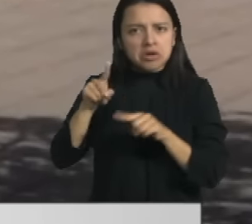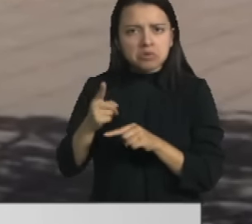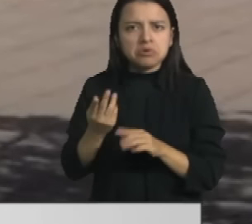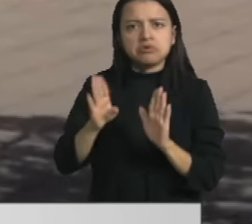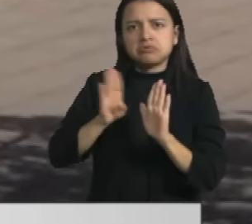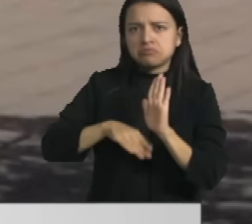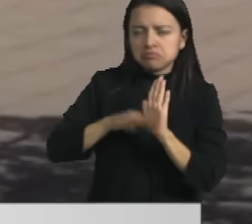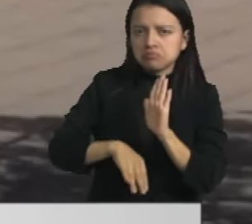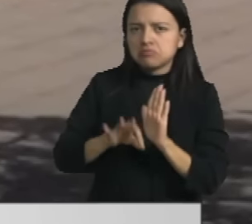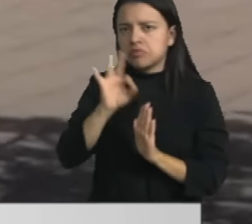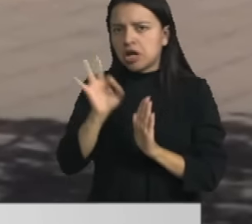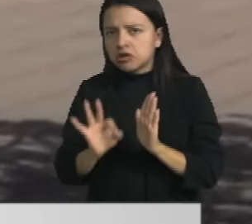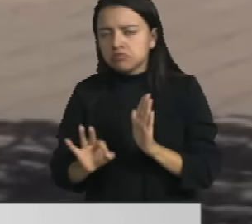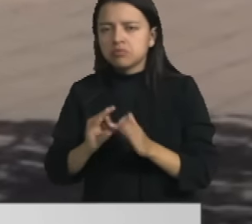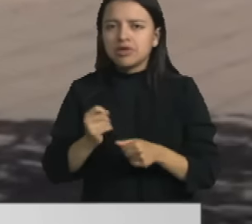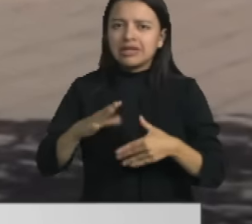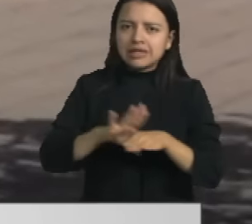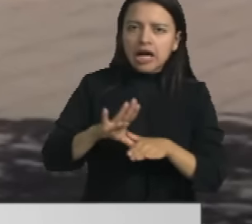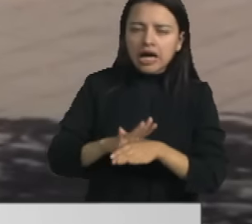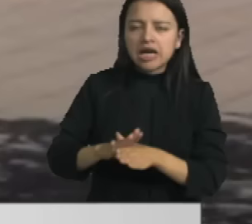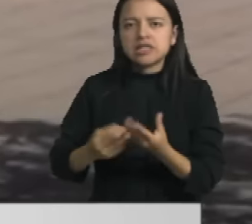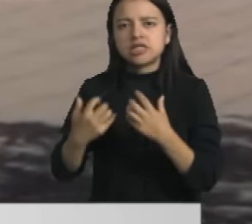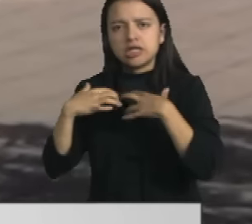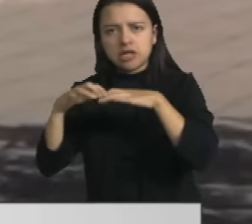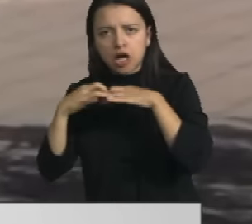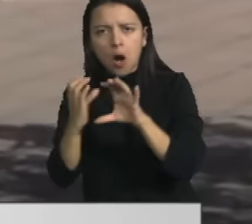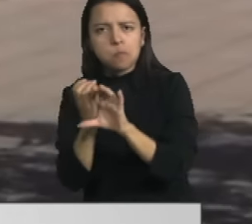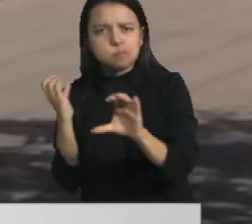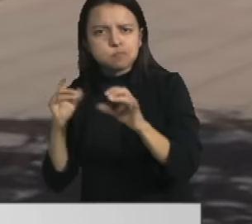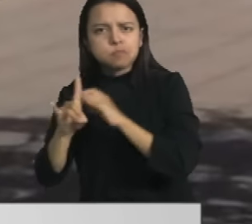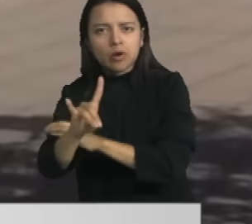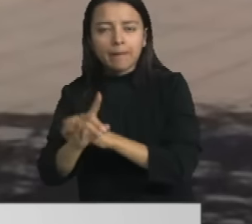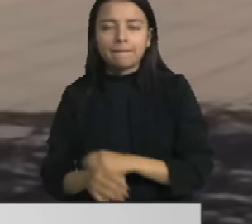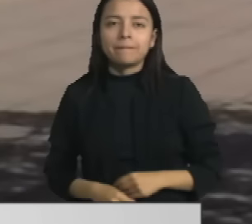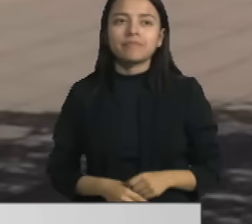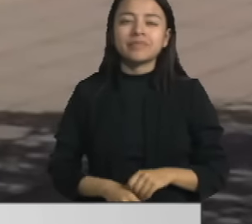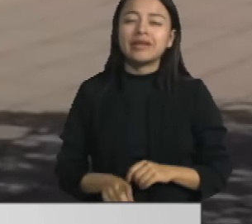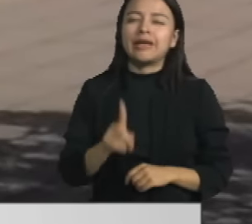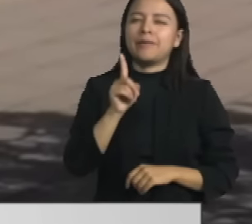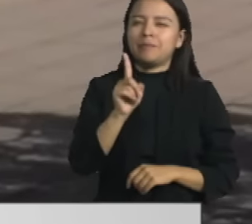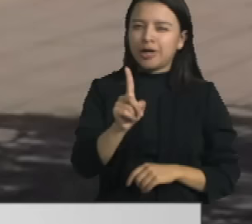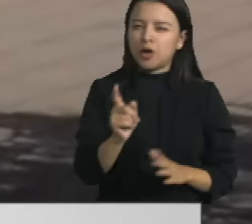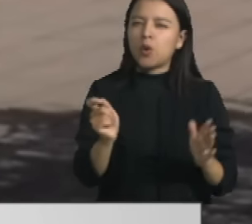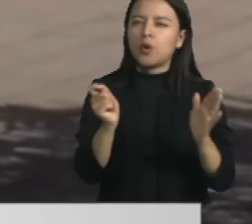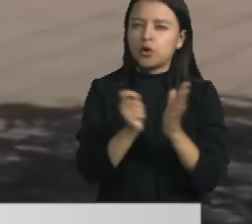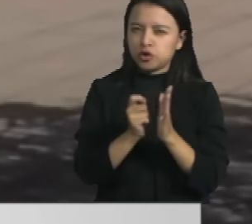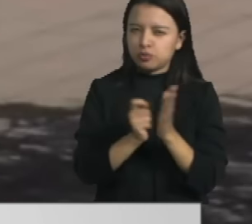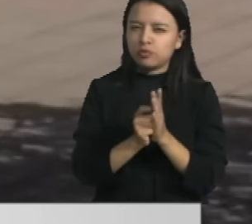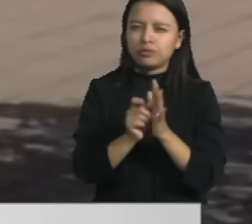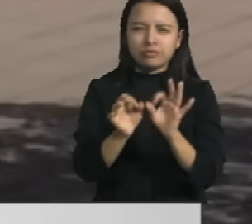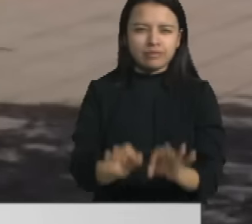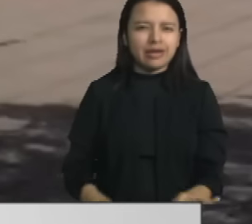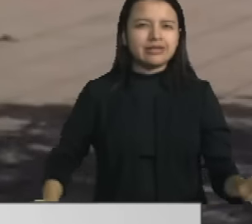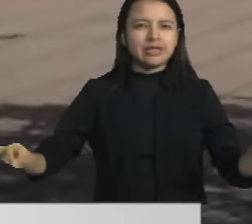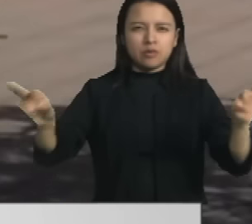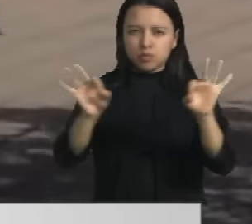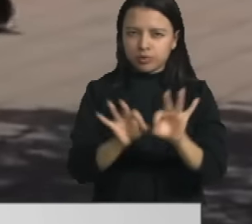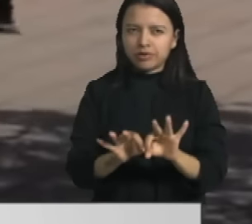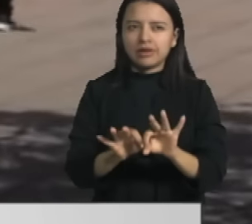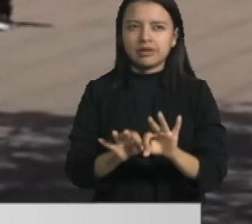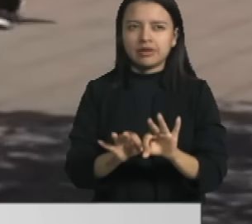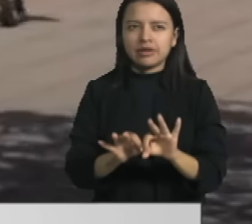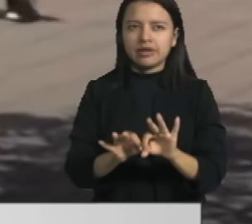para sectores como los taxis, como los transportadores de carga pesada. Pero uno de los puntos más importantes, y fue por lo que se levantó en este momento